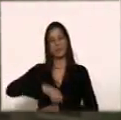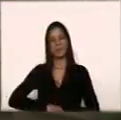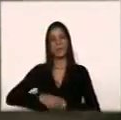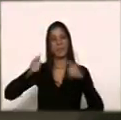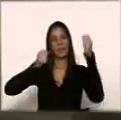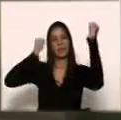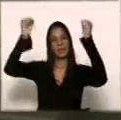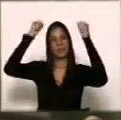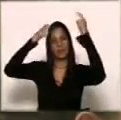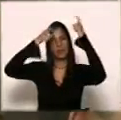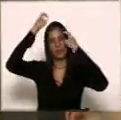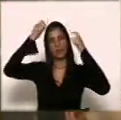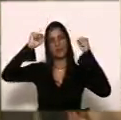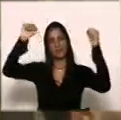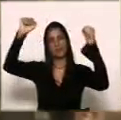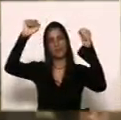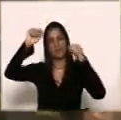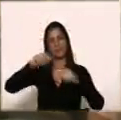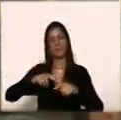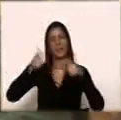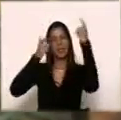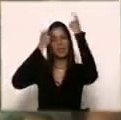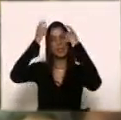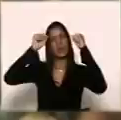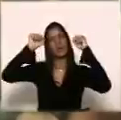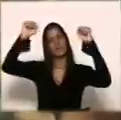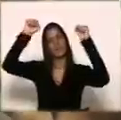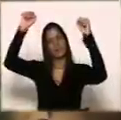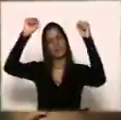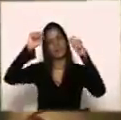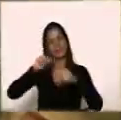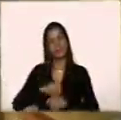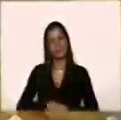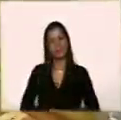¡Chávez vive! ¡Chávez vive y vive!